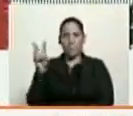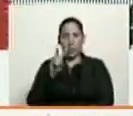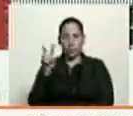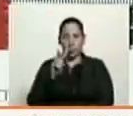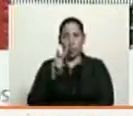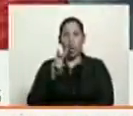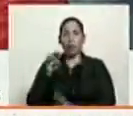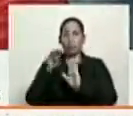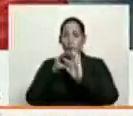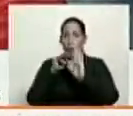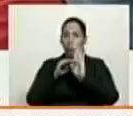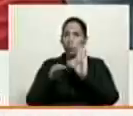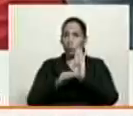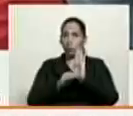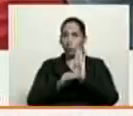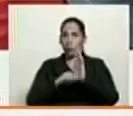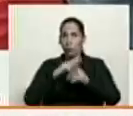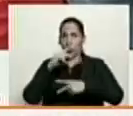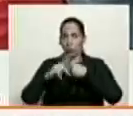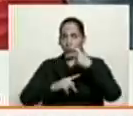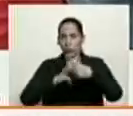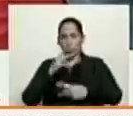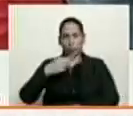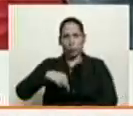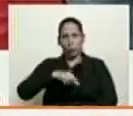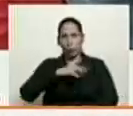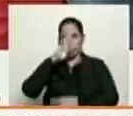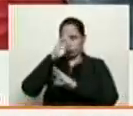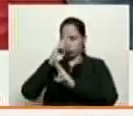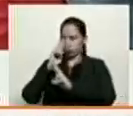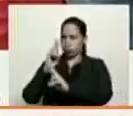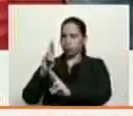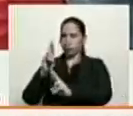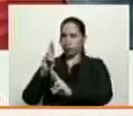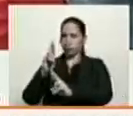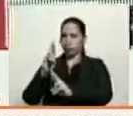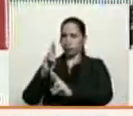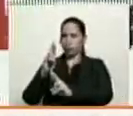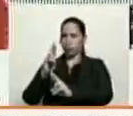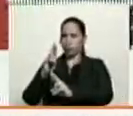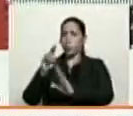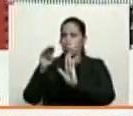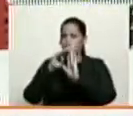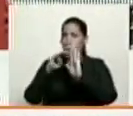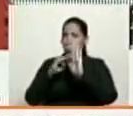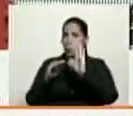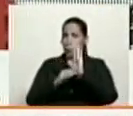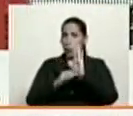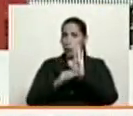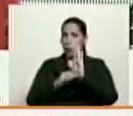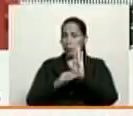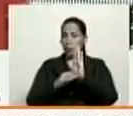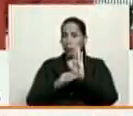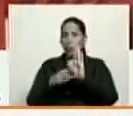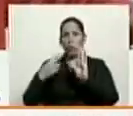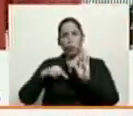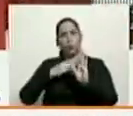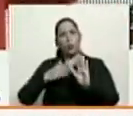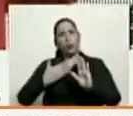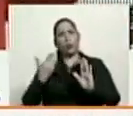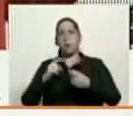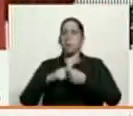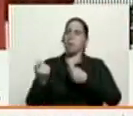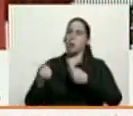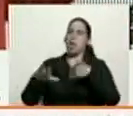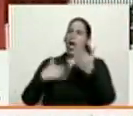ese trámite. Somos tan respetuosos que cumplimos ese trámite. Pudimos haber dicho, no, nos vamos y